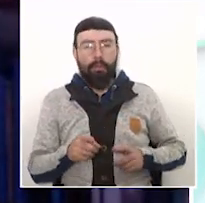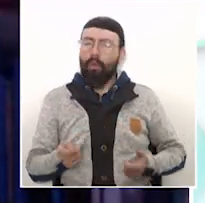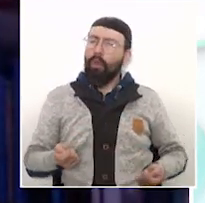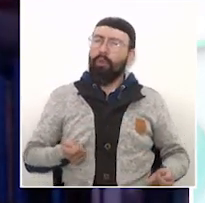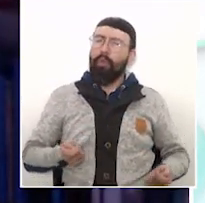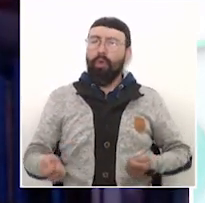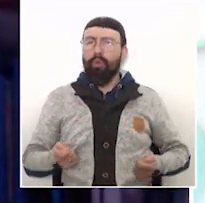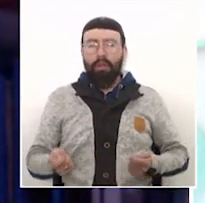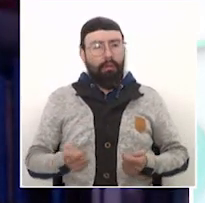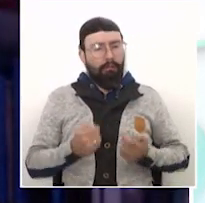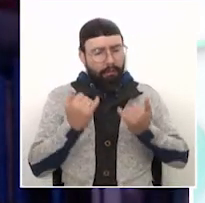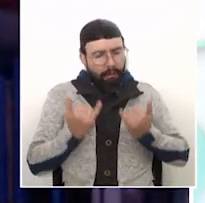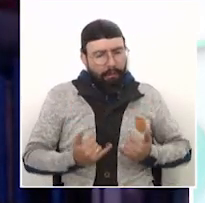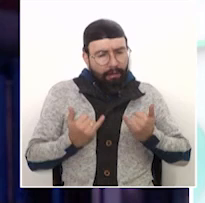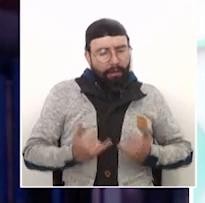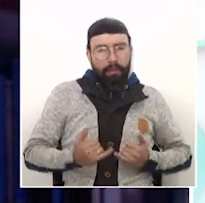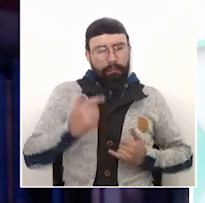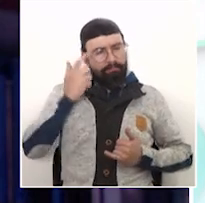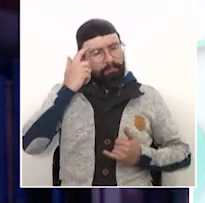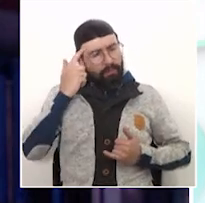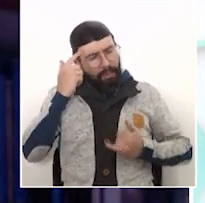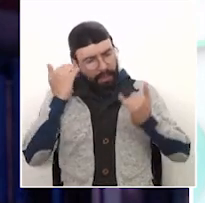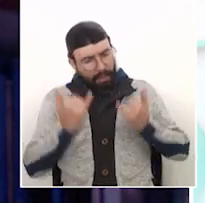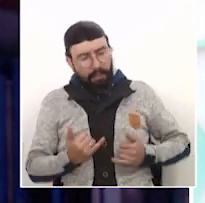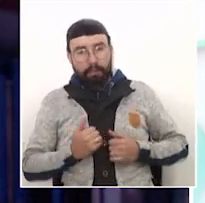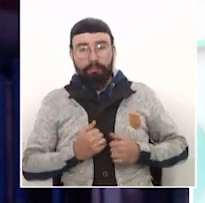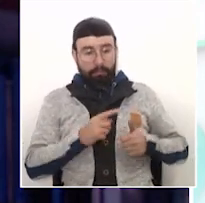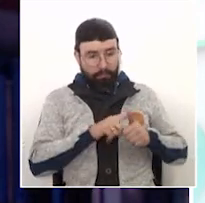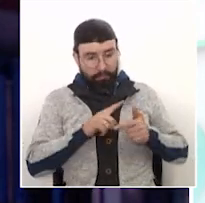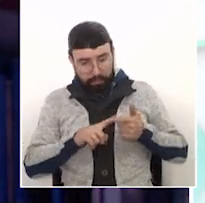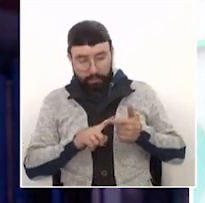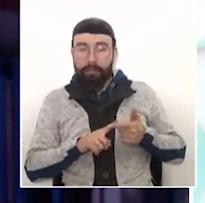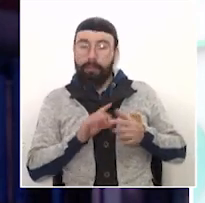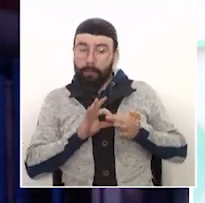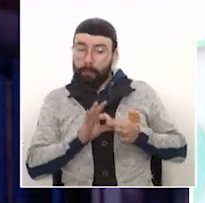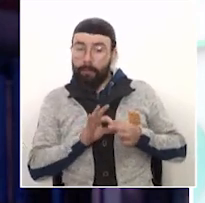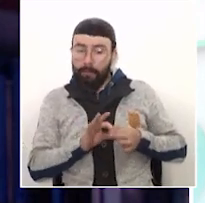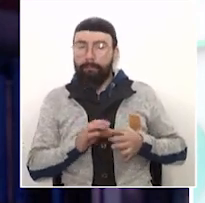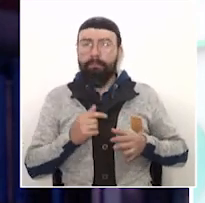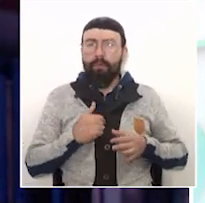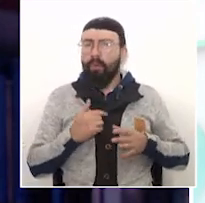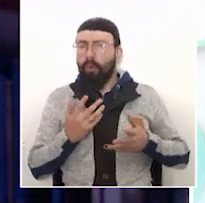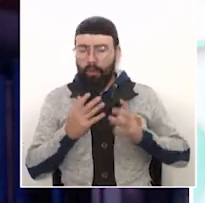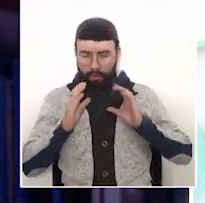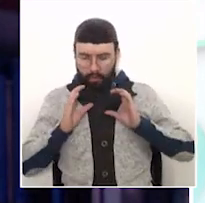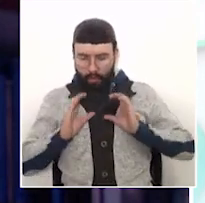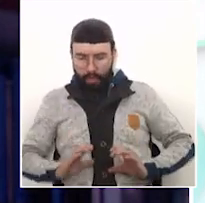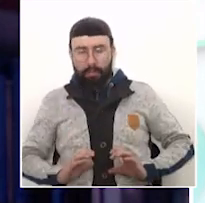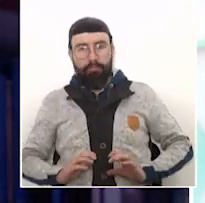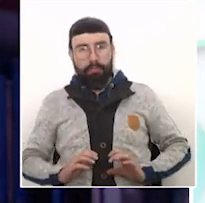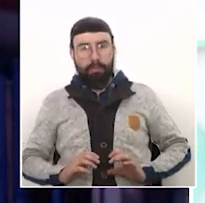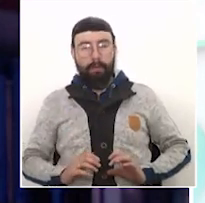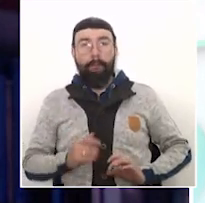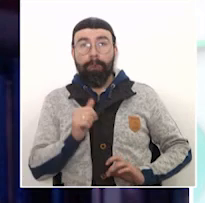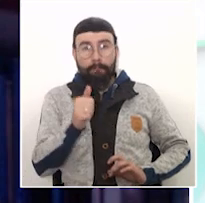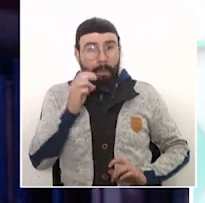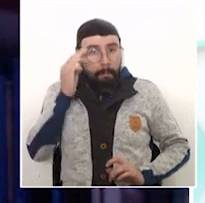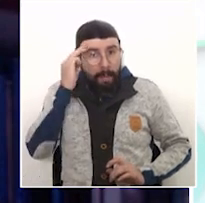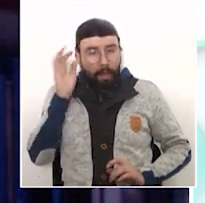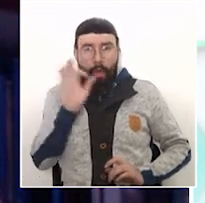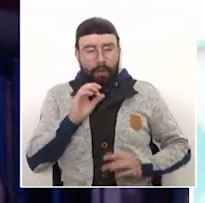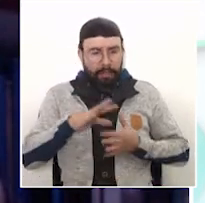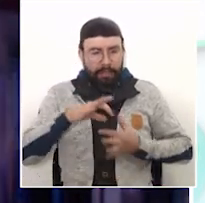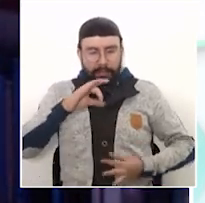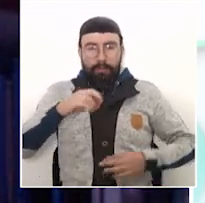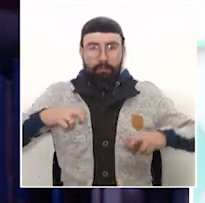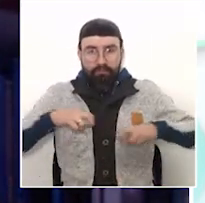siempre en el aquí y el ahora, porque es que de ellos dos va a depender las reacciones de tu cuerpo. O sea, como esté tu mente y tu espíritu, ellos te